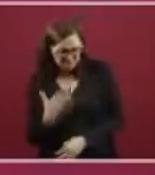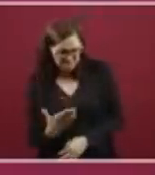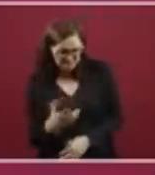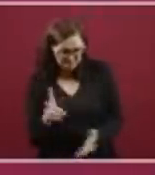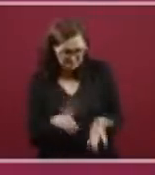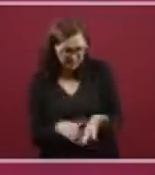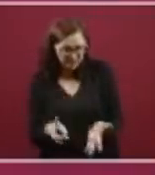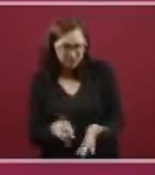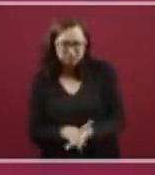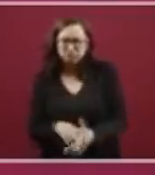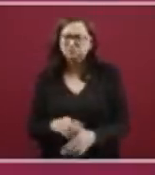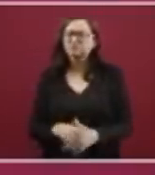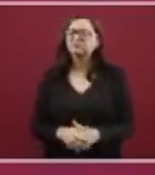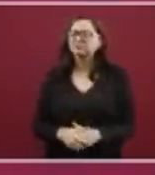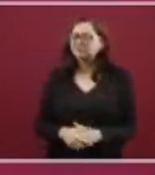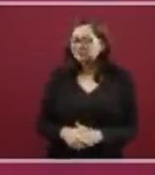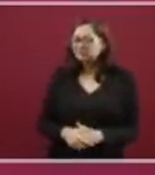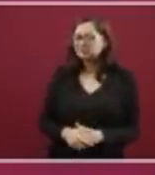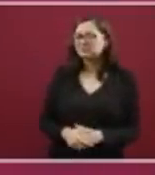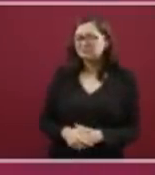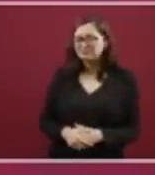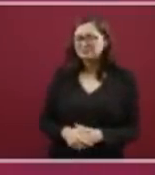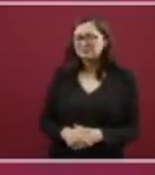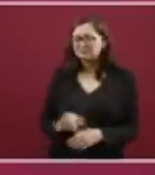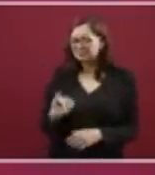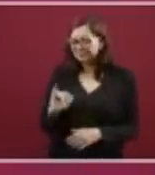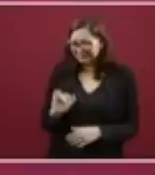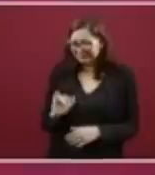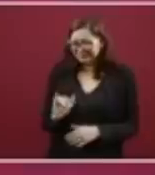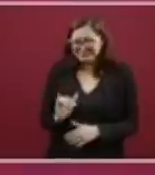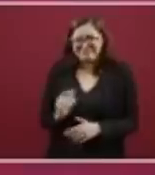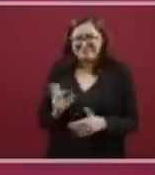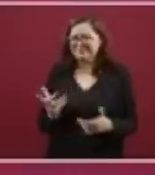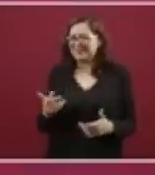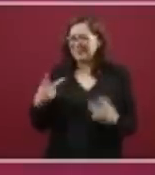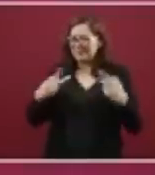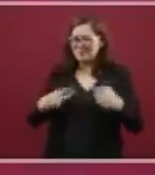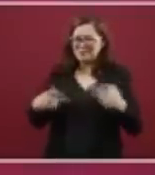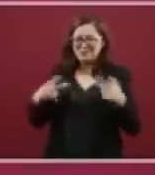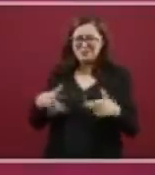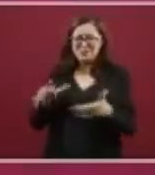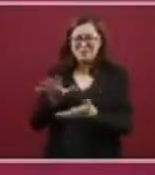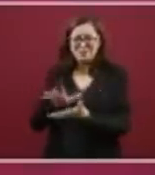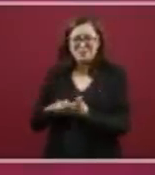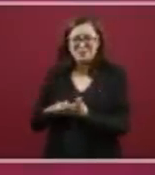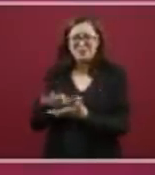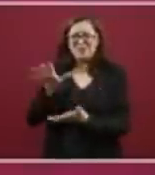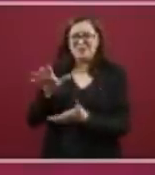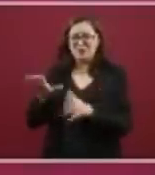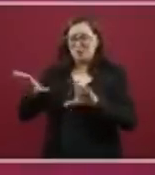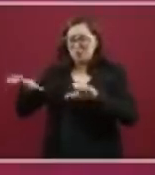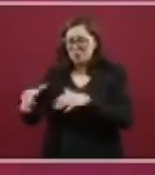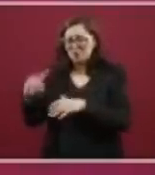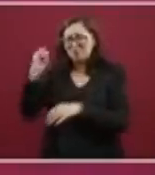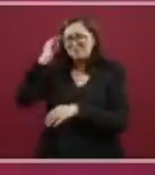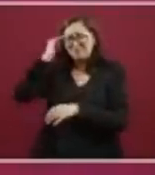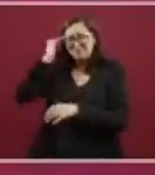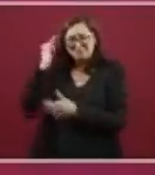la mayoría de la gente de las comunidades indígenas